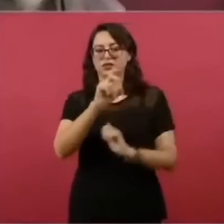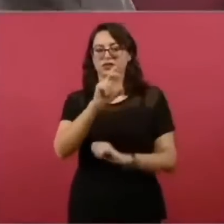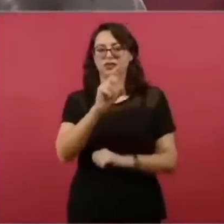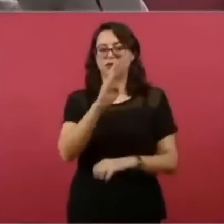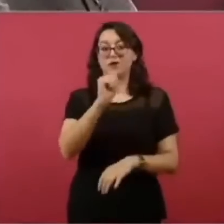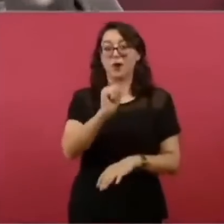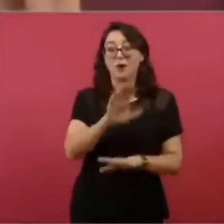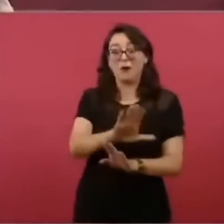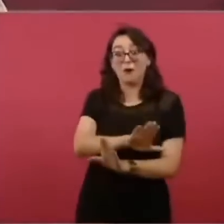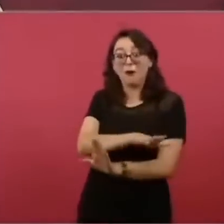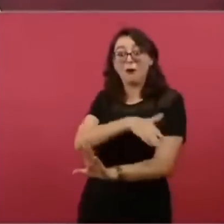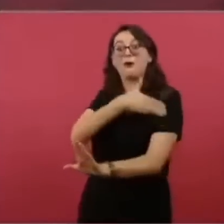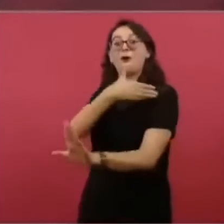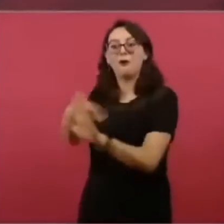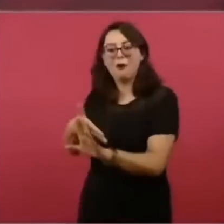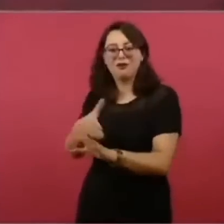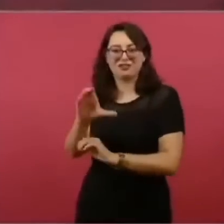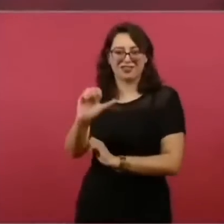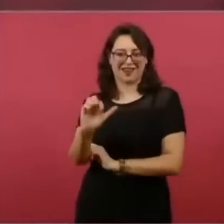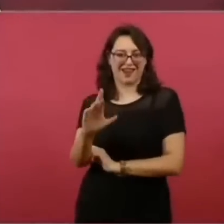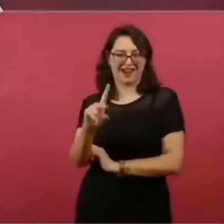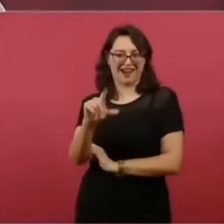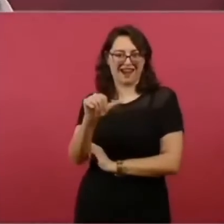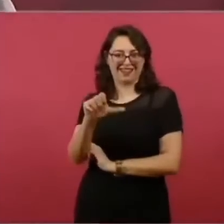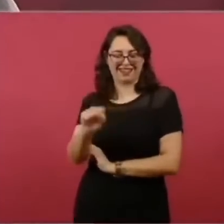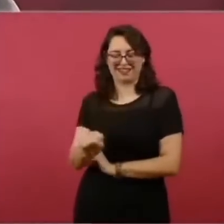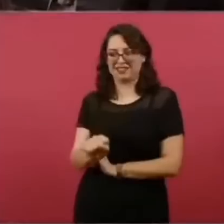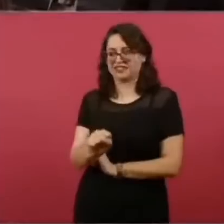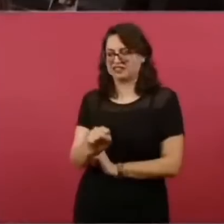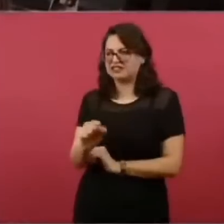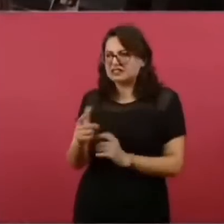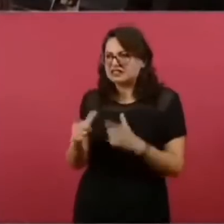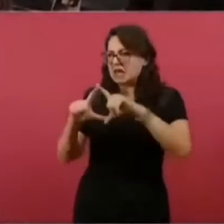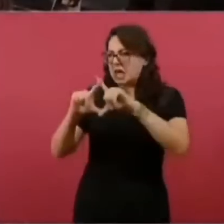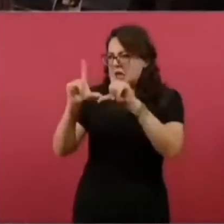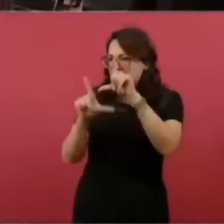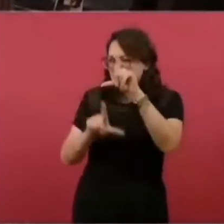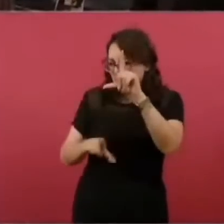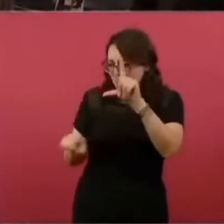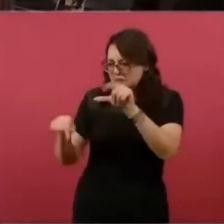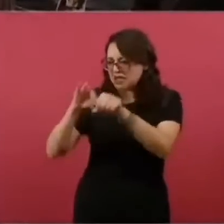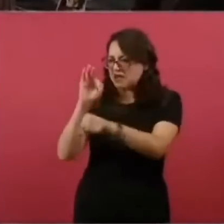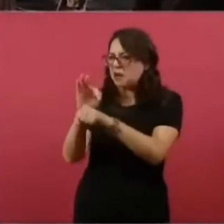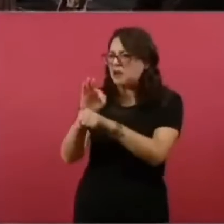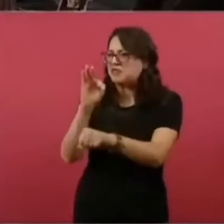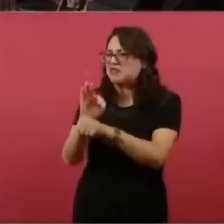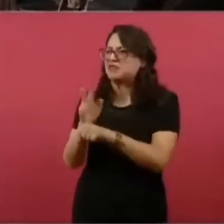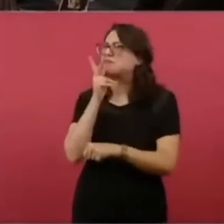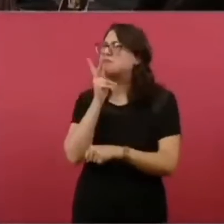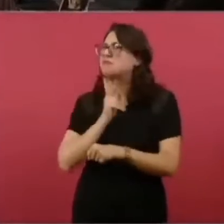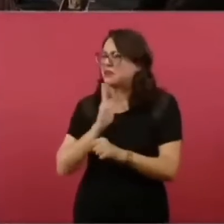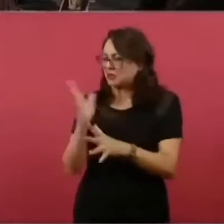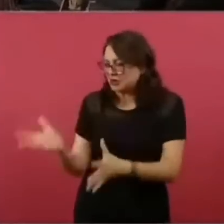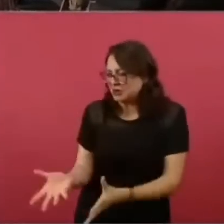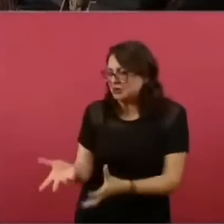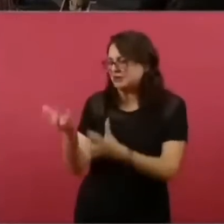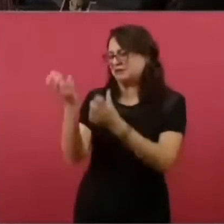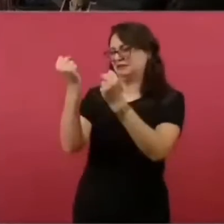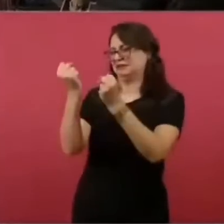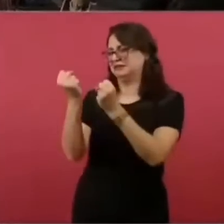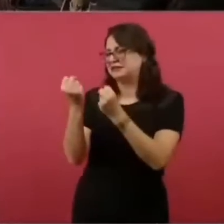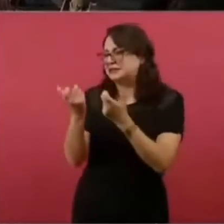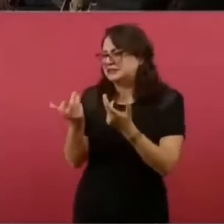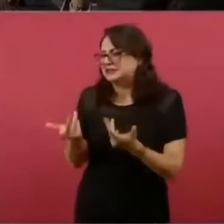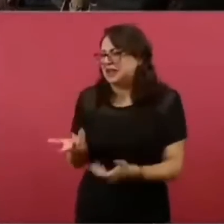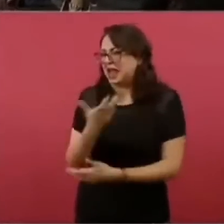Y ya hemos hablado de eso. El PAN surge en contra de la nacionalización del petróleo, en